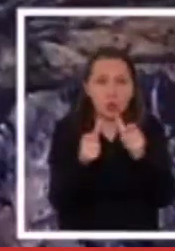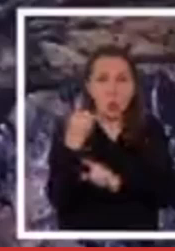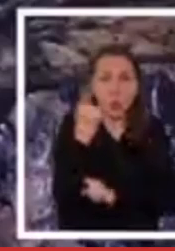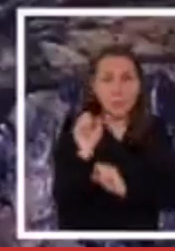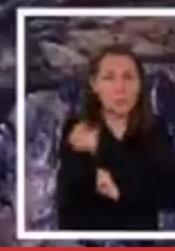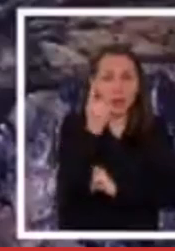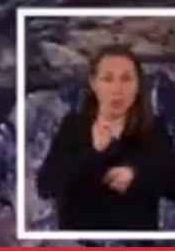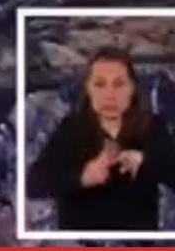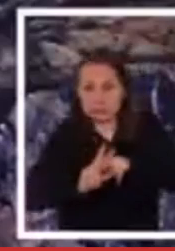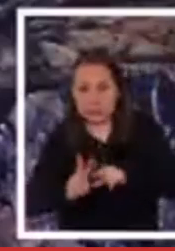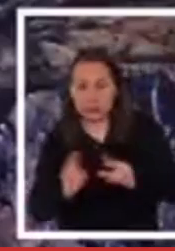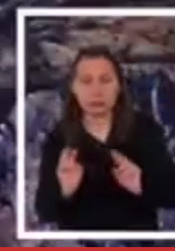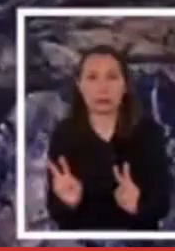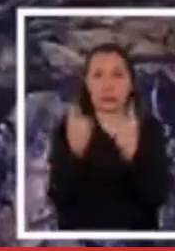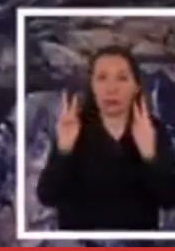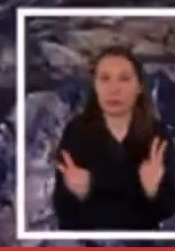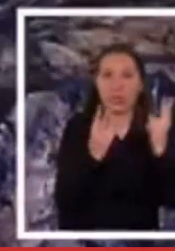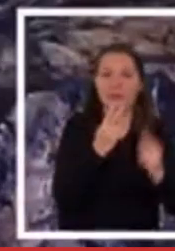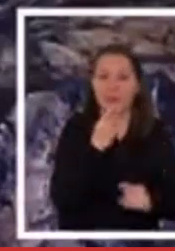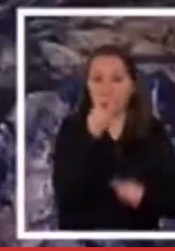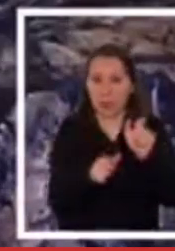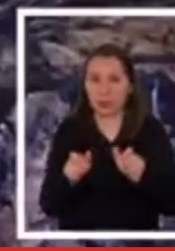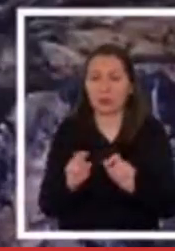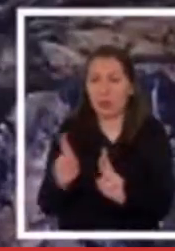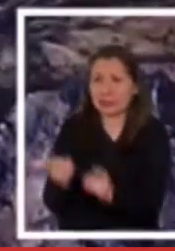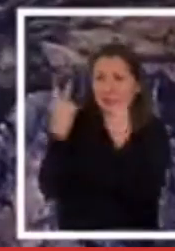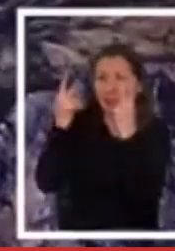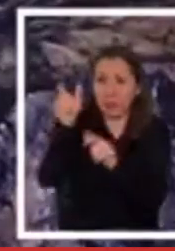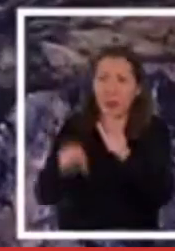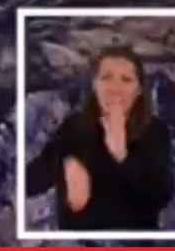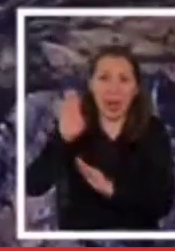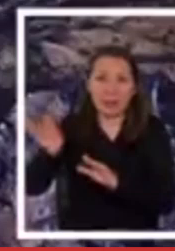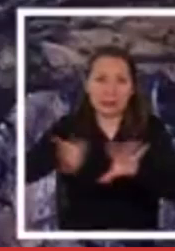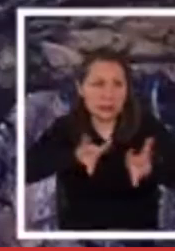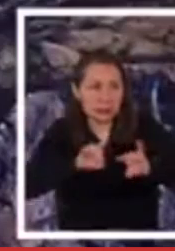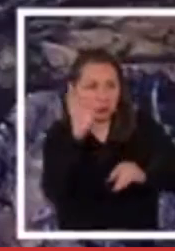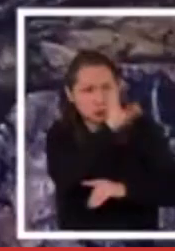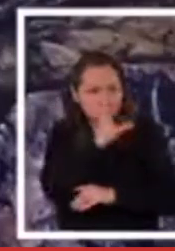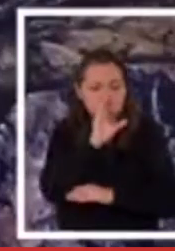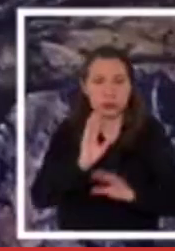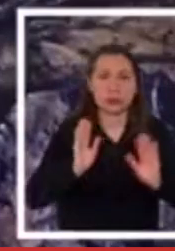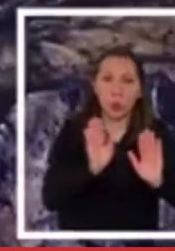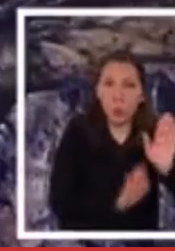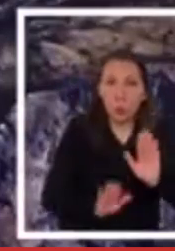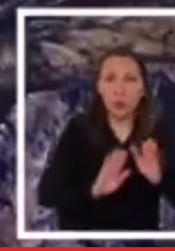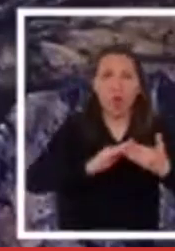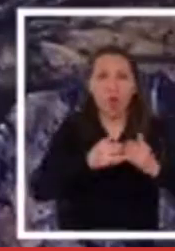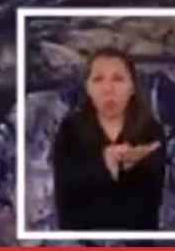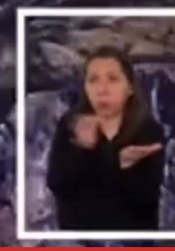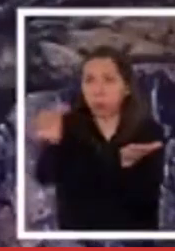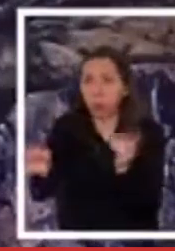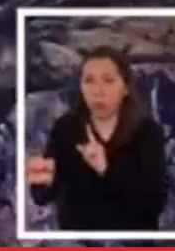emergencia y por tanto eh salvar vidas tratar de rescatar a la mayor cantidad de personas evitar que se mantuvieran comunidades